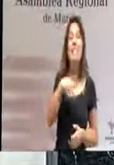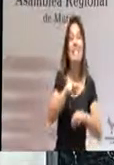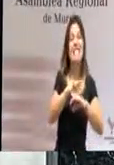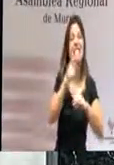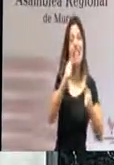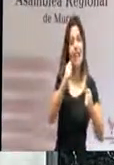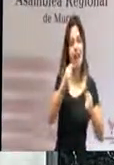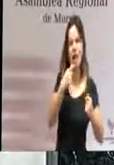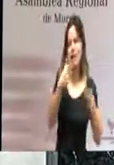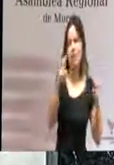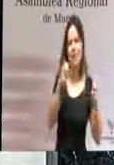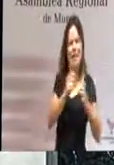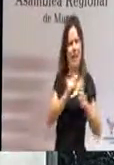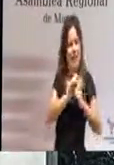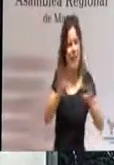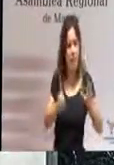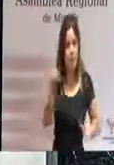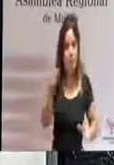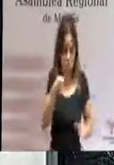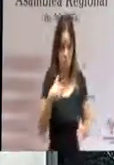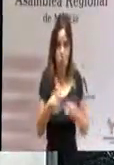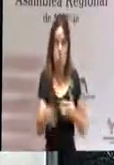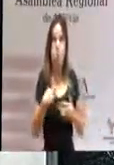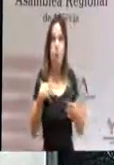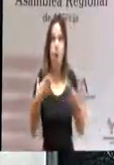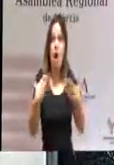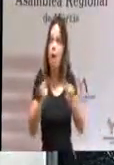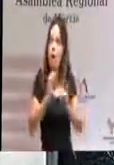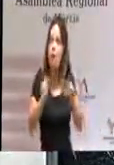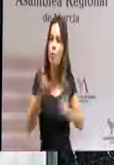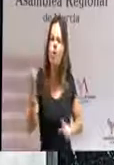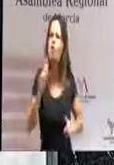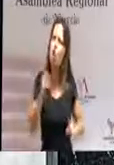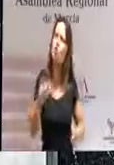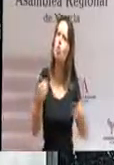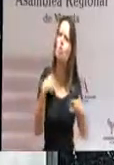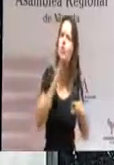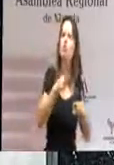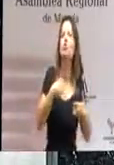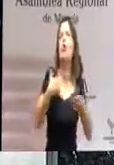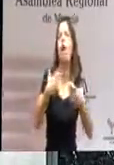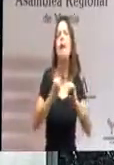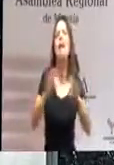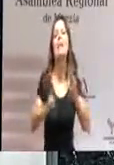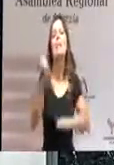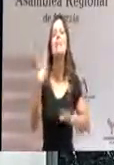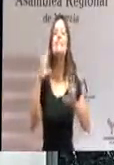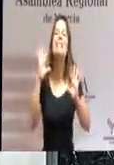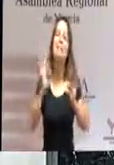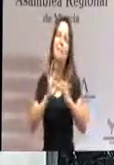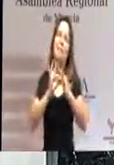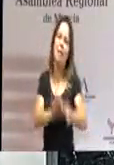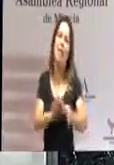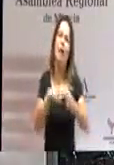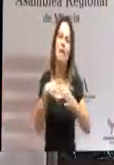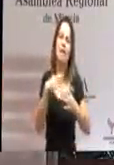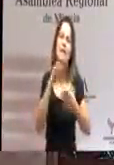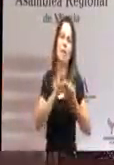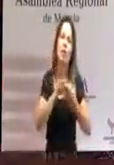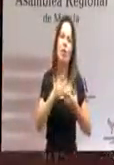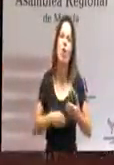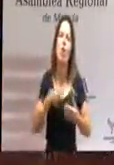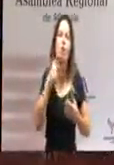claro. ¡Hable más claro! Haga usted, no, su responsabilidad es hablar más claro sobre el Servicio Murciano de Salud. ¿A quién tiene usted